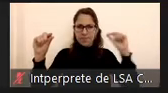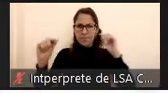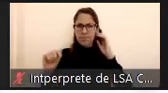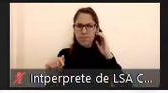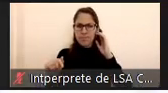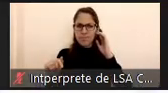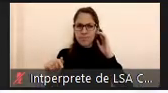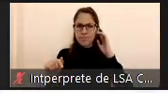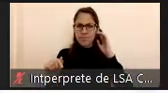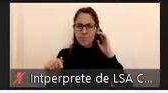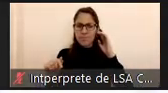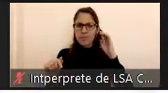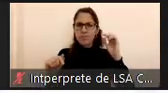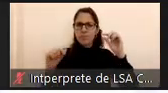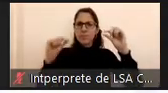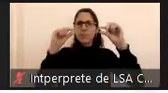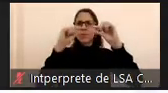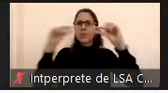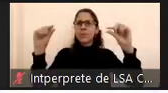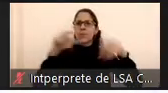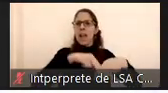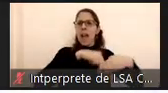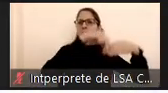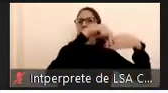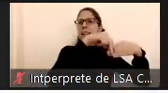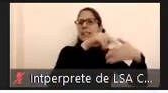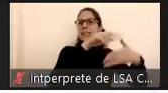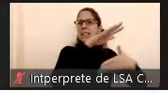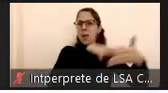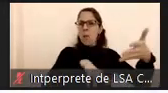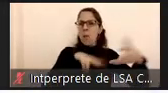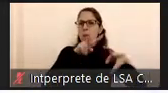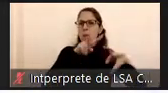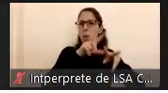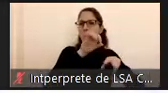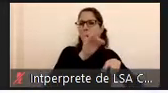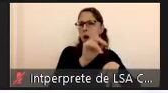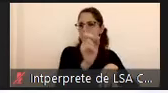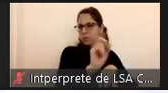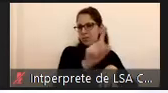virtual, no el archivo en Word, digamos, claro, es